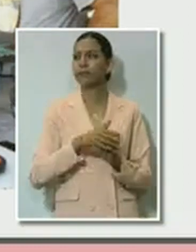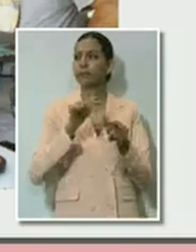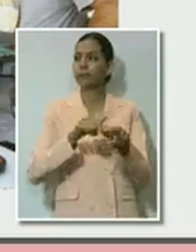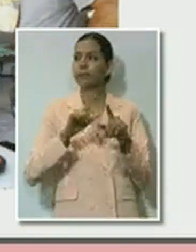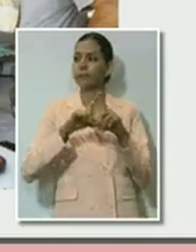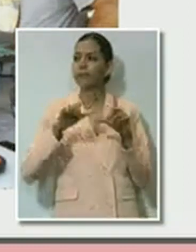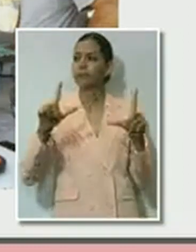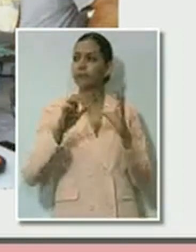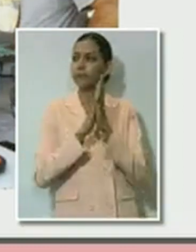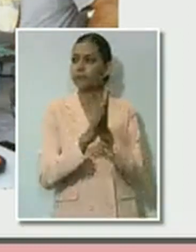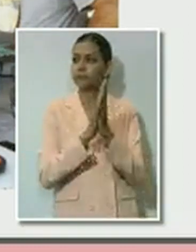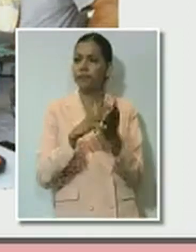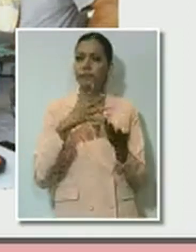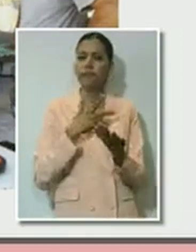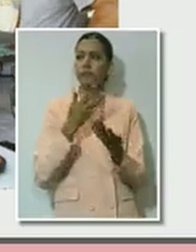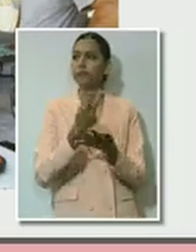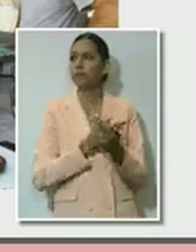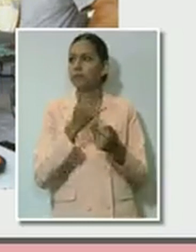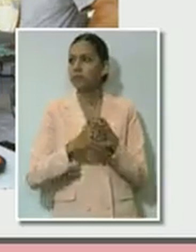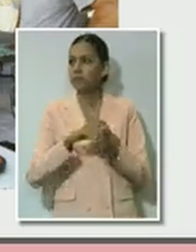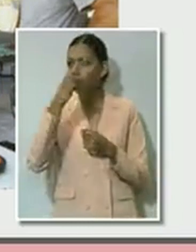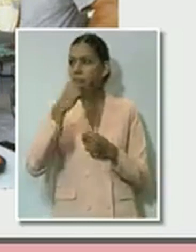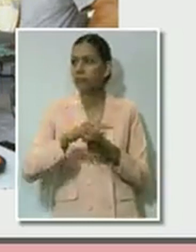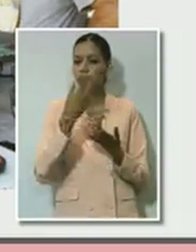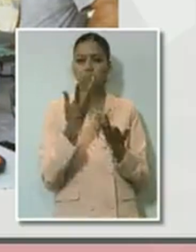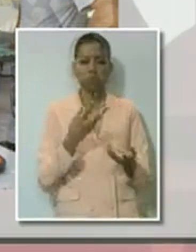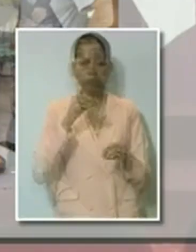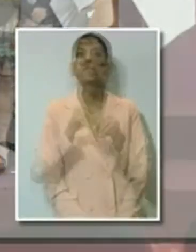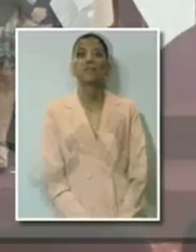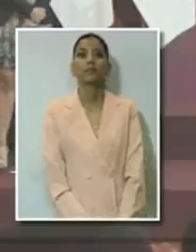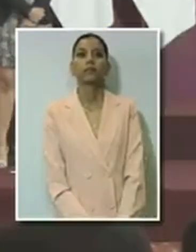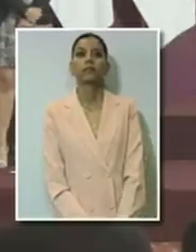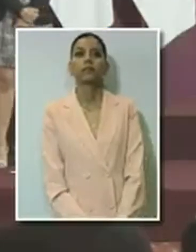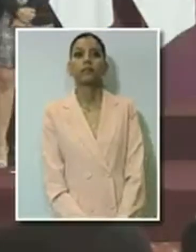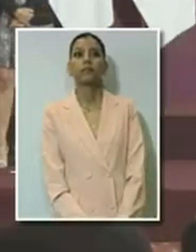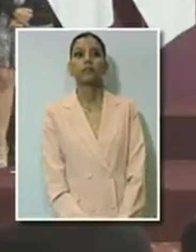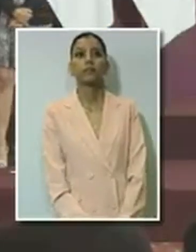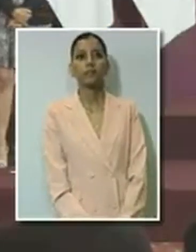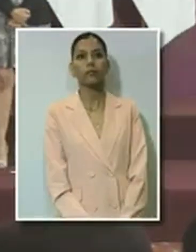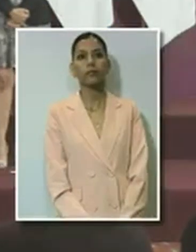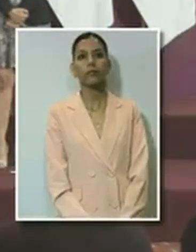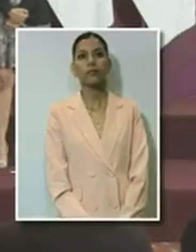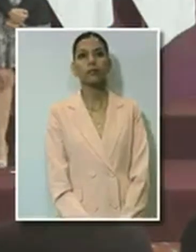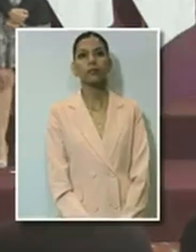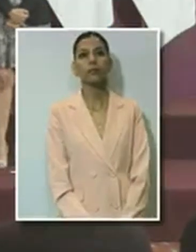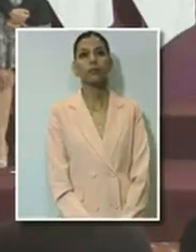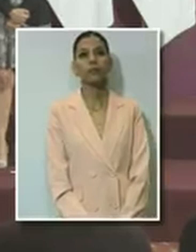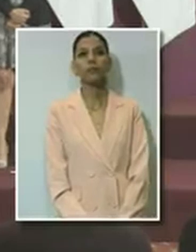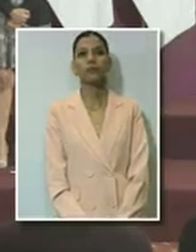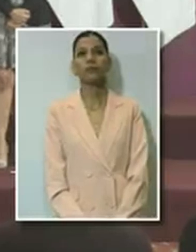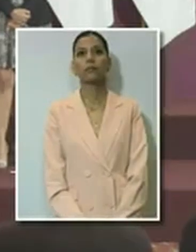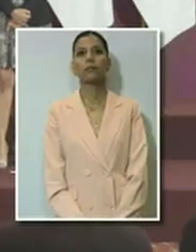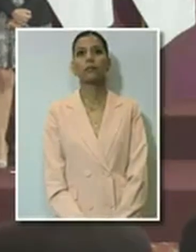19 de septiembre de 2022. Así lo informó el titular del Instituto de la Vivienda en el Estado de Michoacán, IBEM, Roberto Andrade